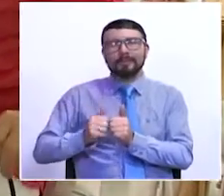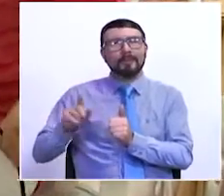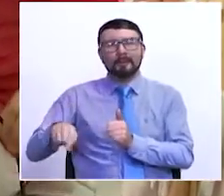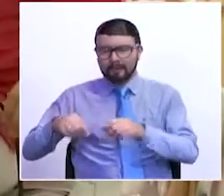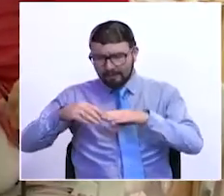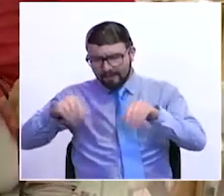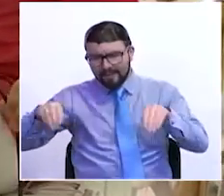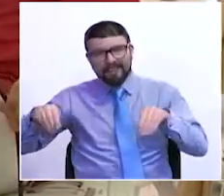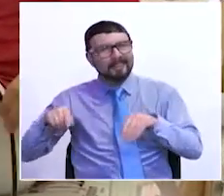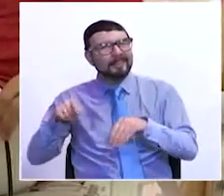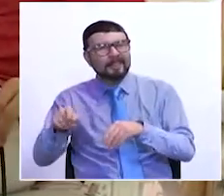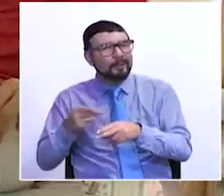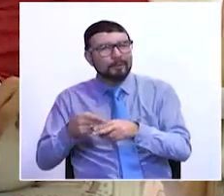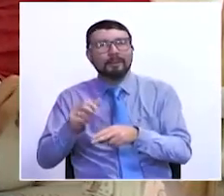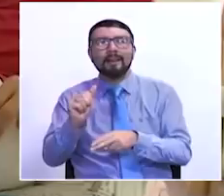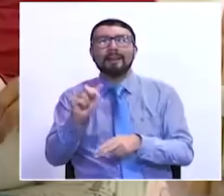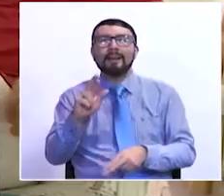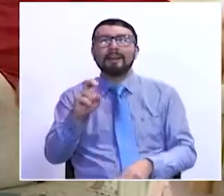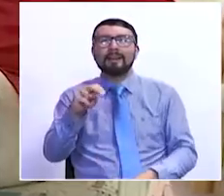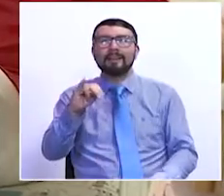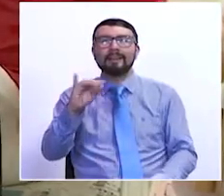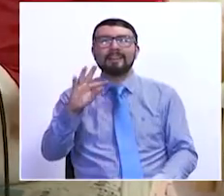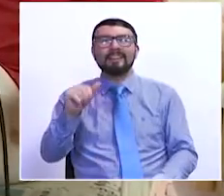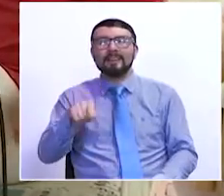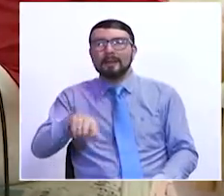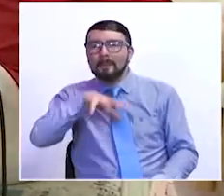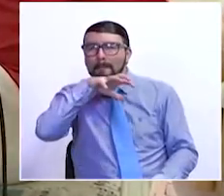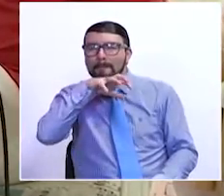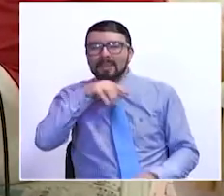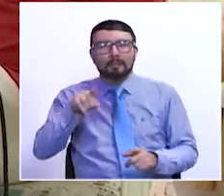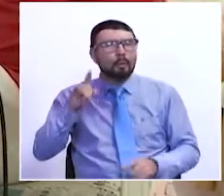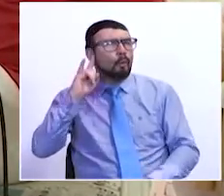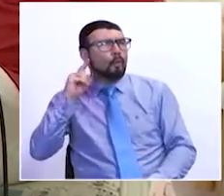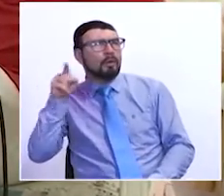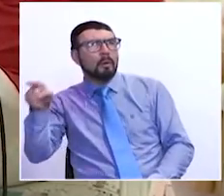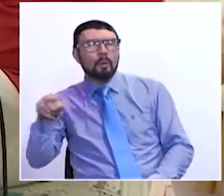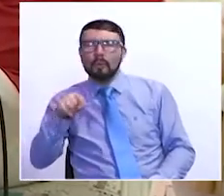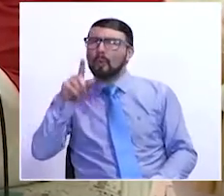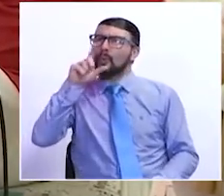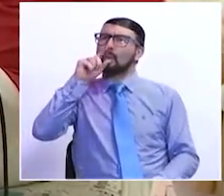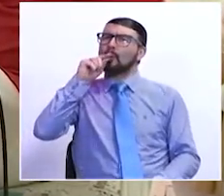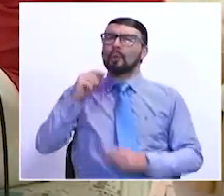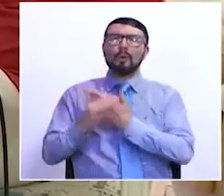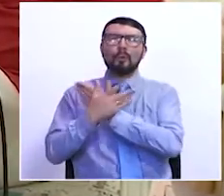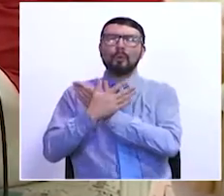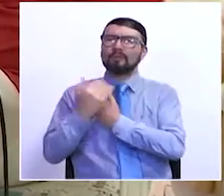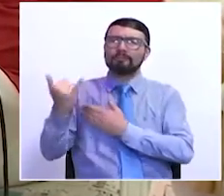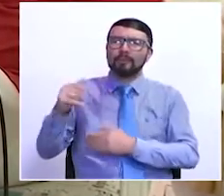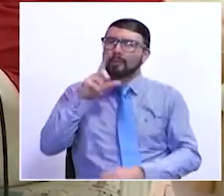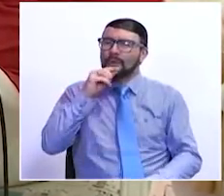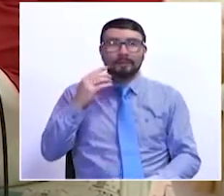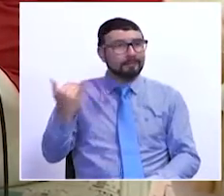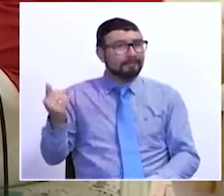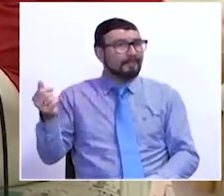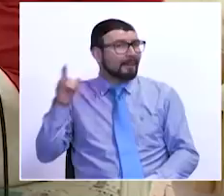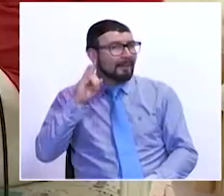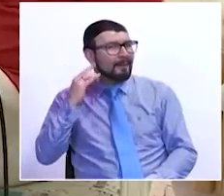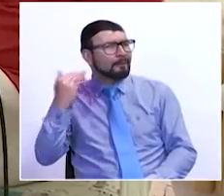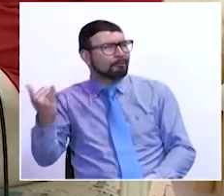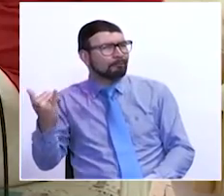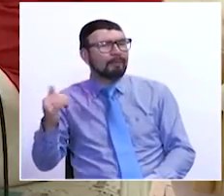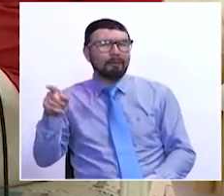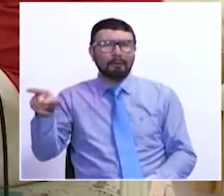Arenita, la perrita, y con el cantar de los gallos que nos acompañan afuera de este programa.